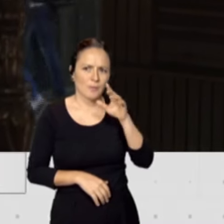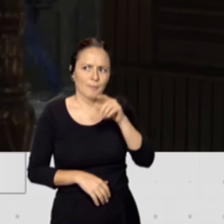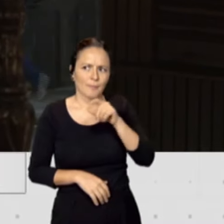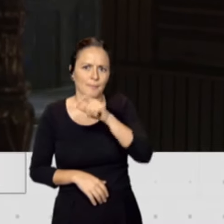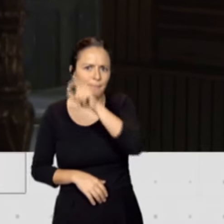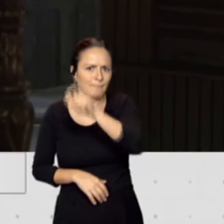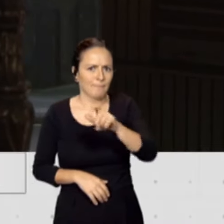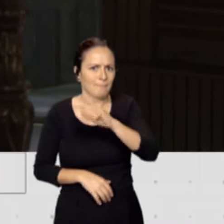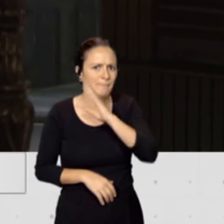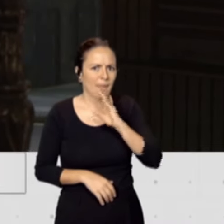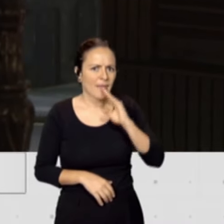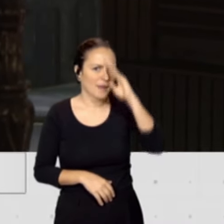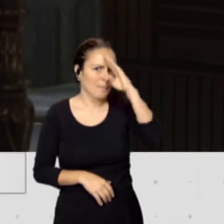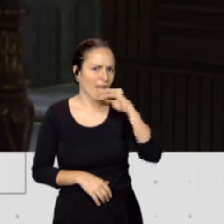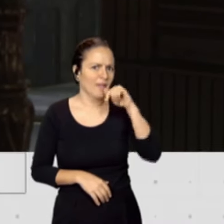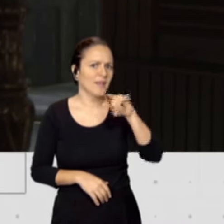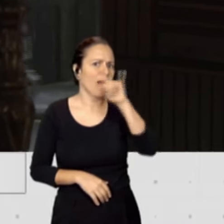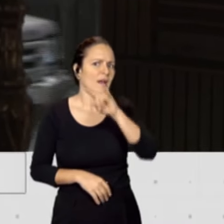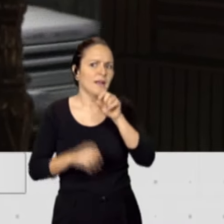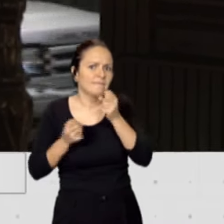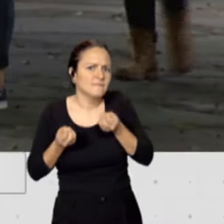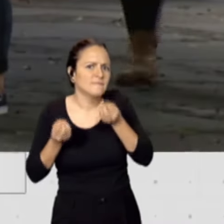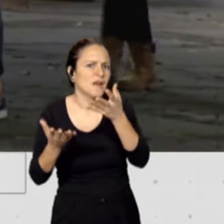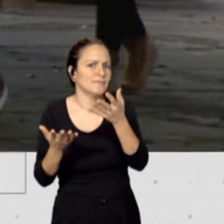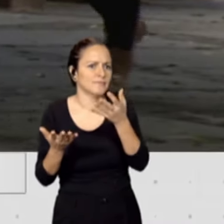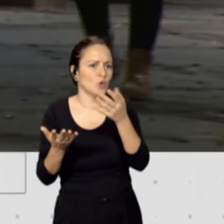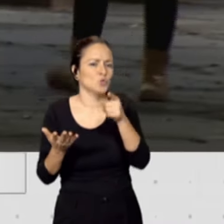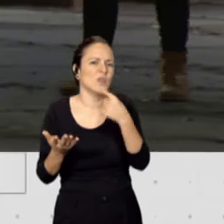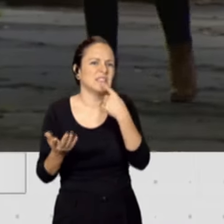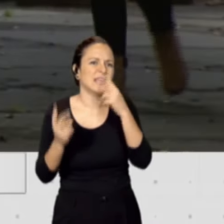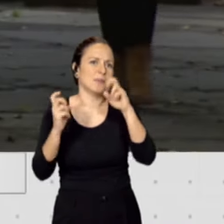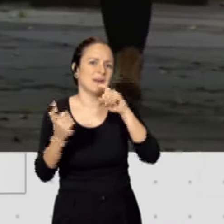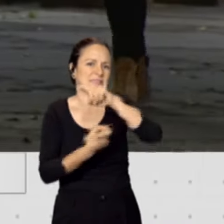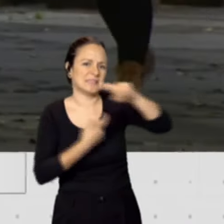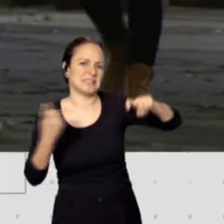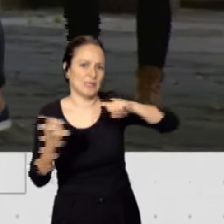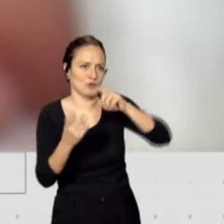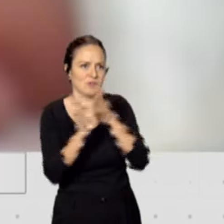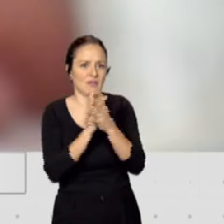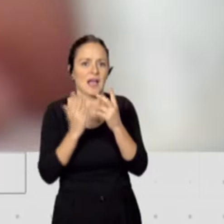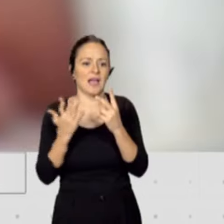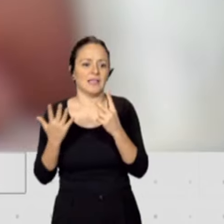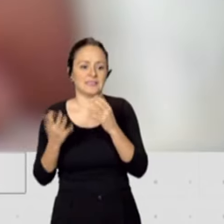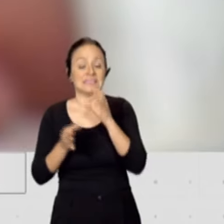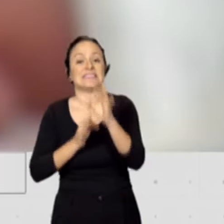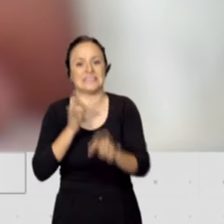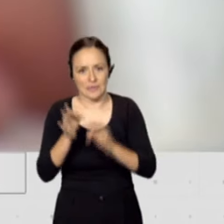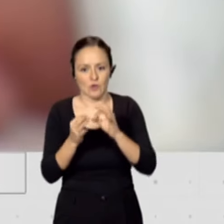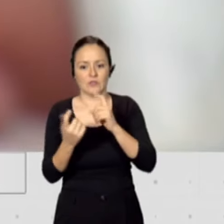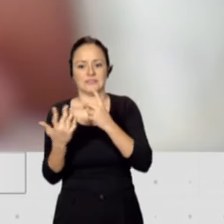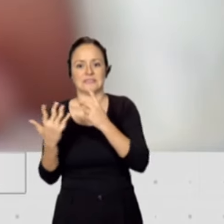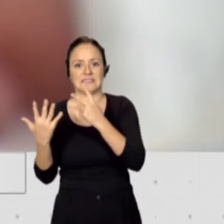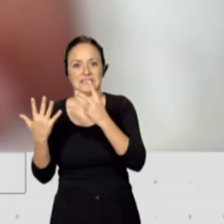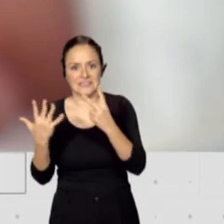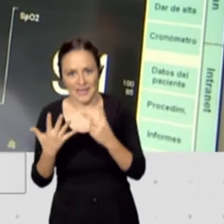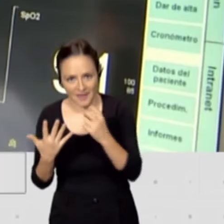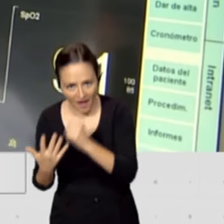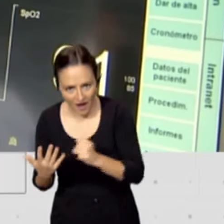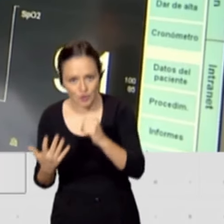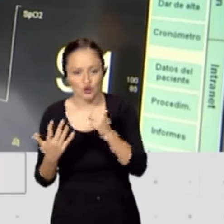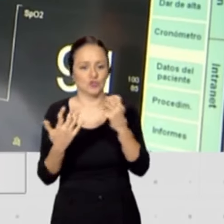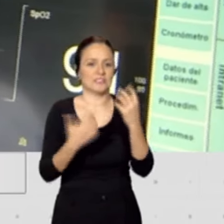padres de de Canarias en relación a la tosferina hablaba usted de etapas cíclicas de que cada 6 7 años si no me equivoco hay eh un brote de casos